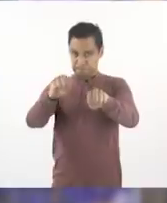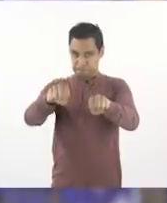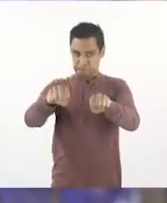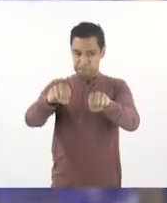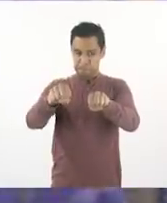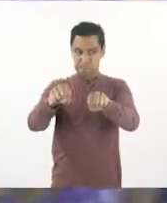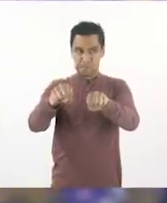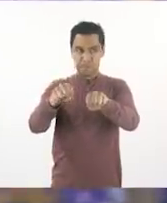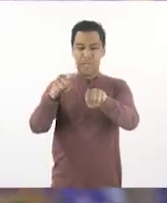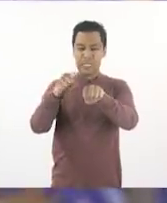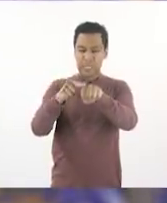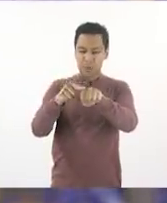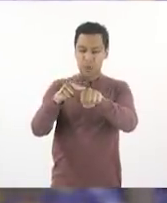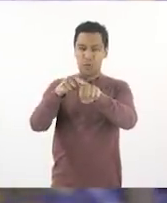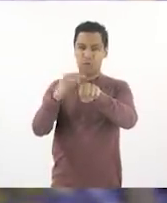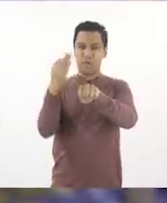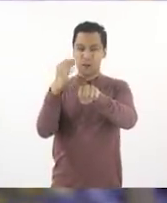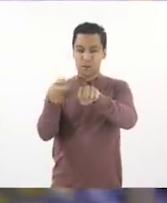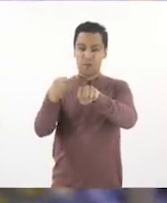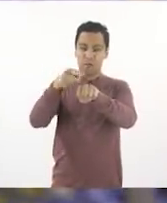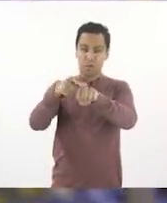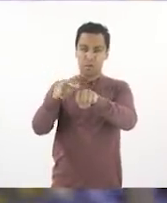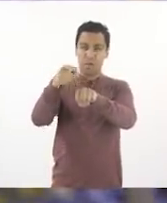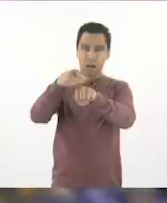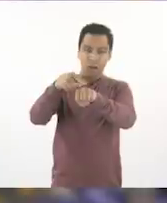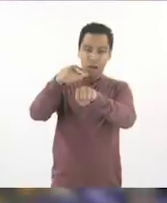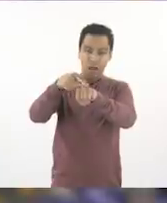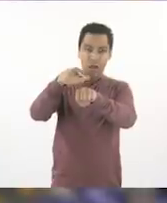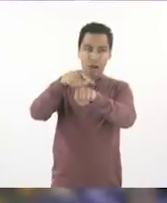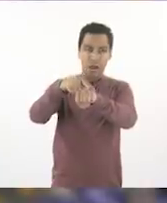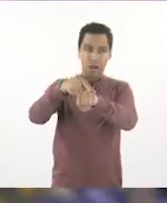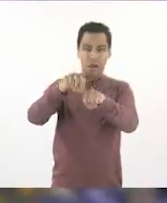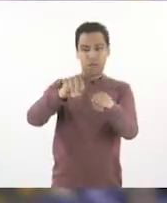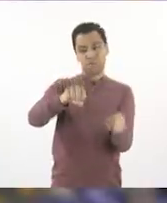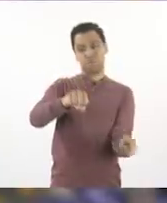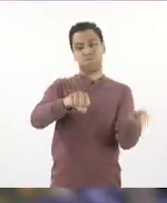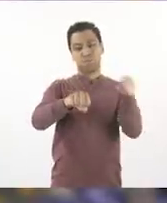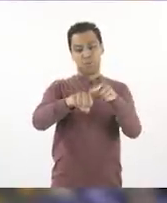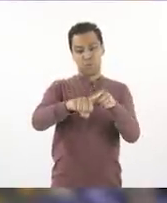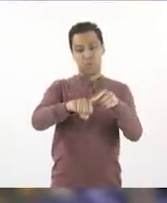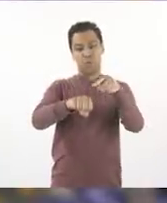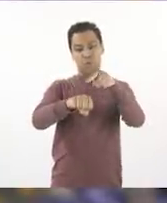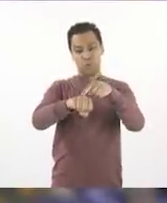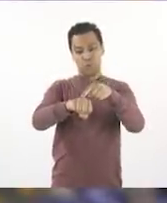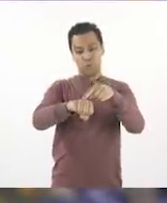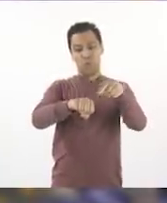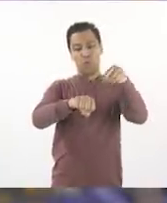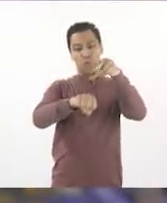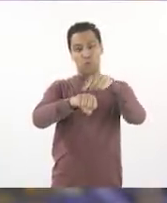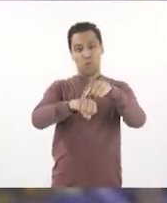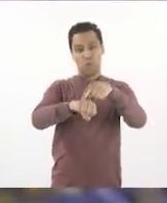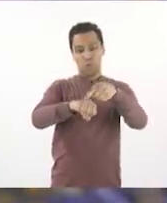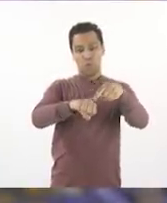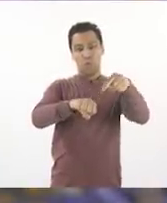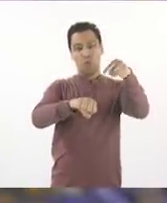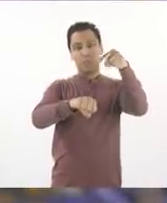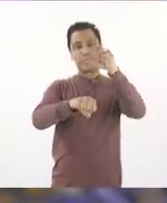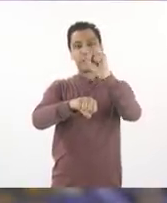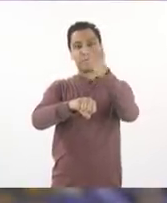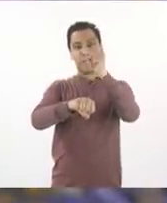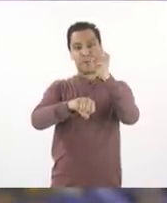bien. Enero, febrero, marzo, abril, mayo, junio, julio,